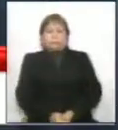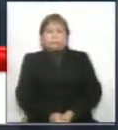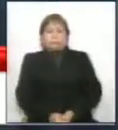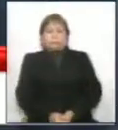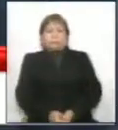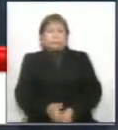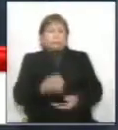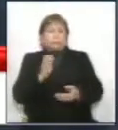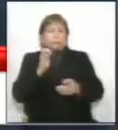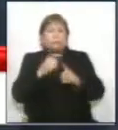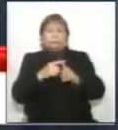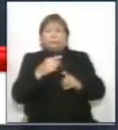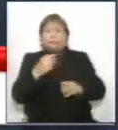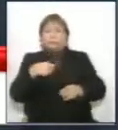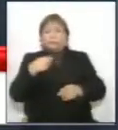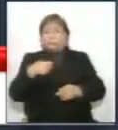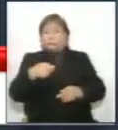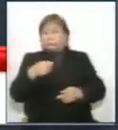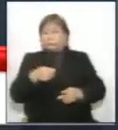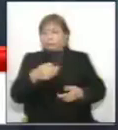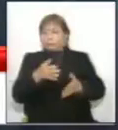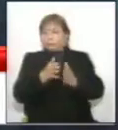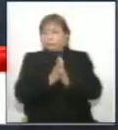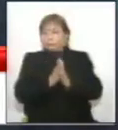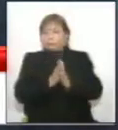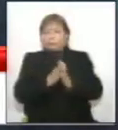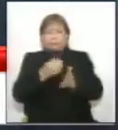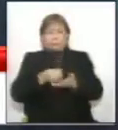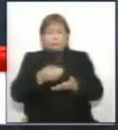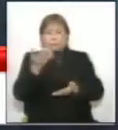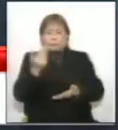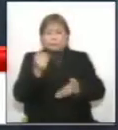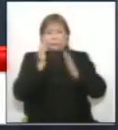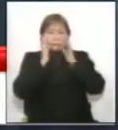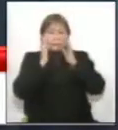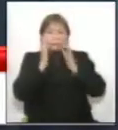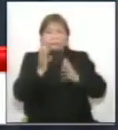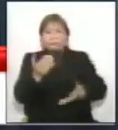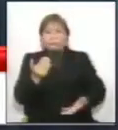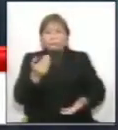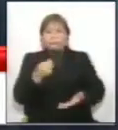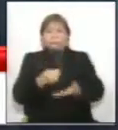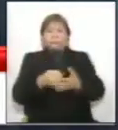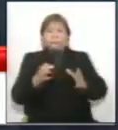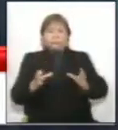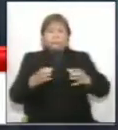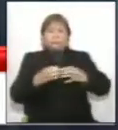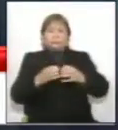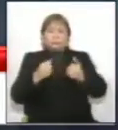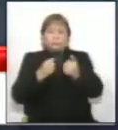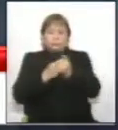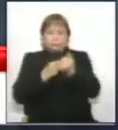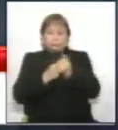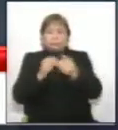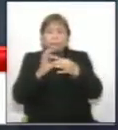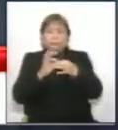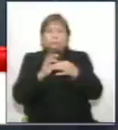ex aportantes, ellos piden a gritos que el Congreso sea solidario con